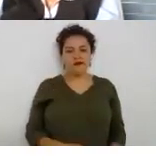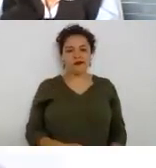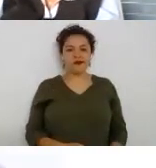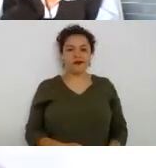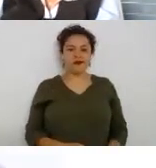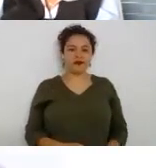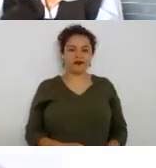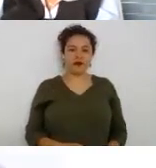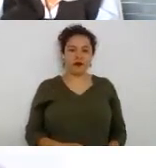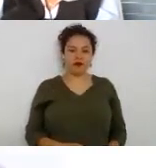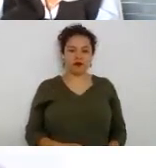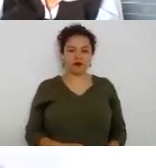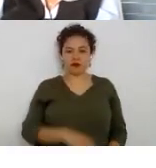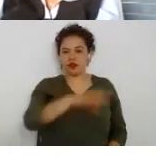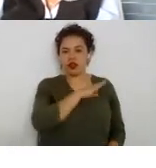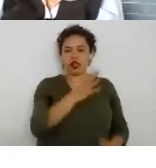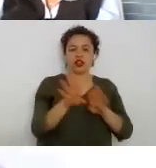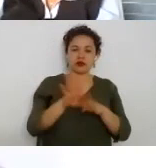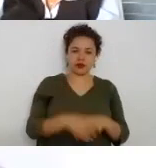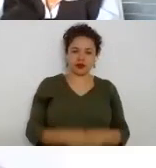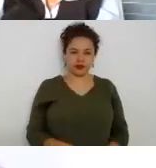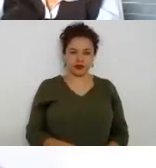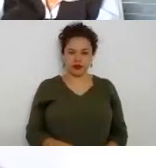¿Cómo creen que podríamos proceder aquí?